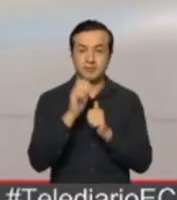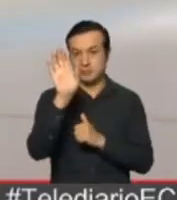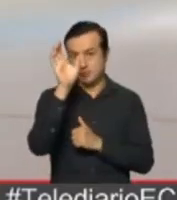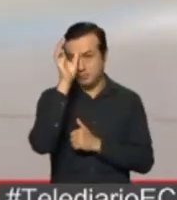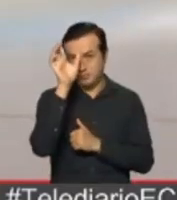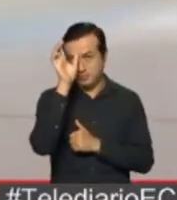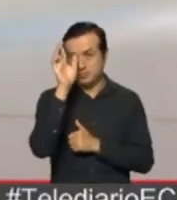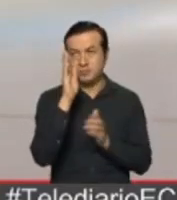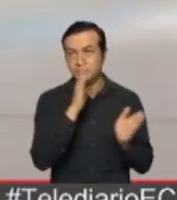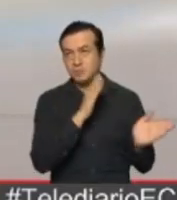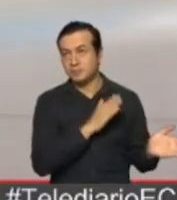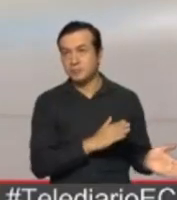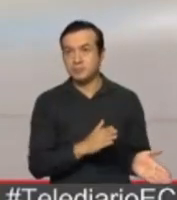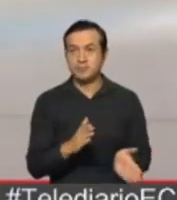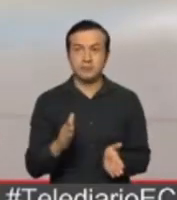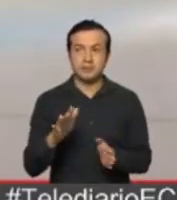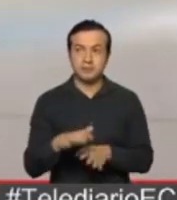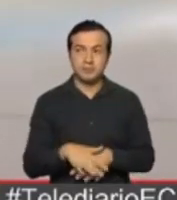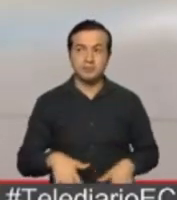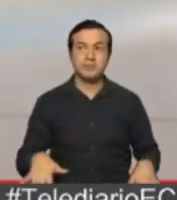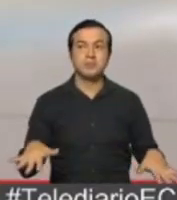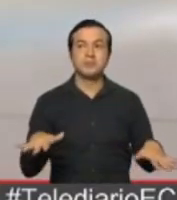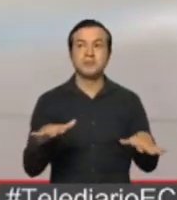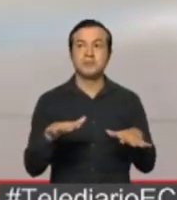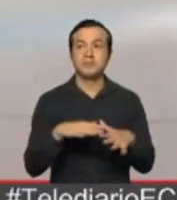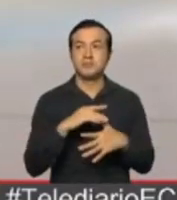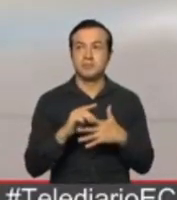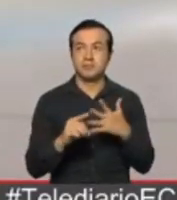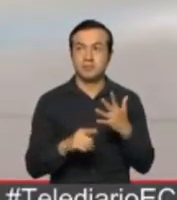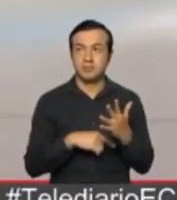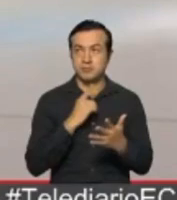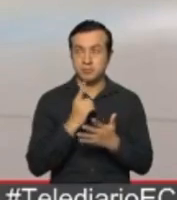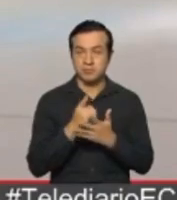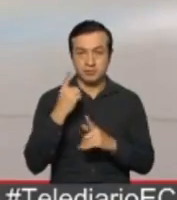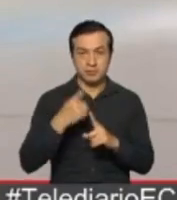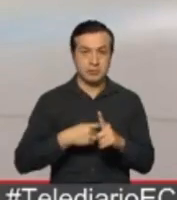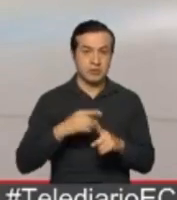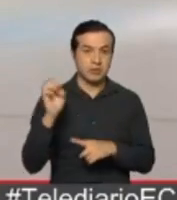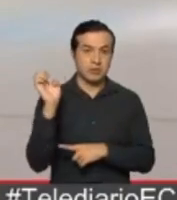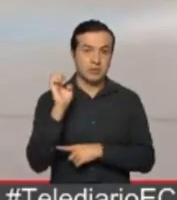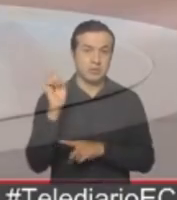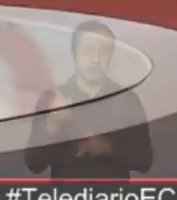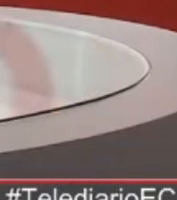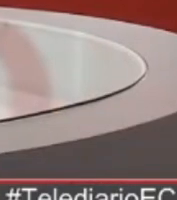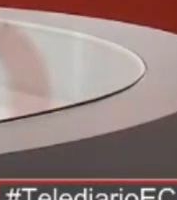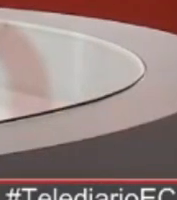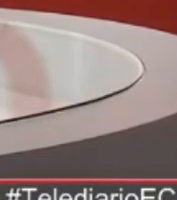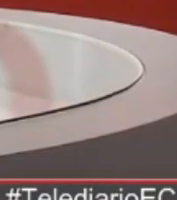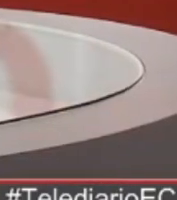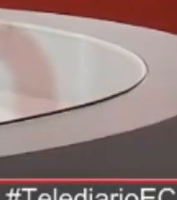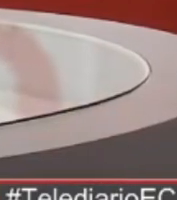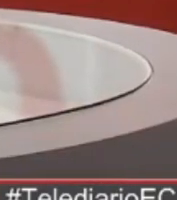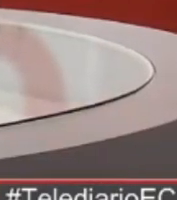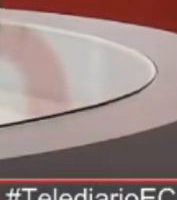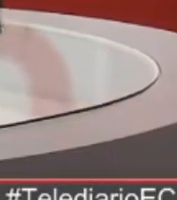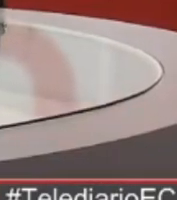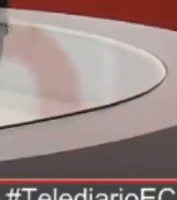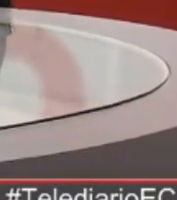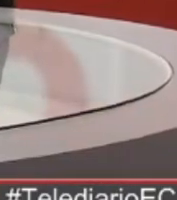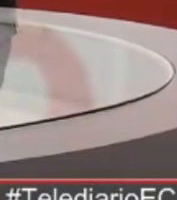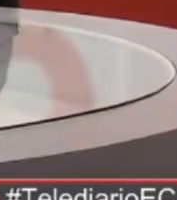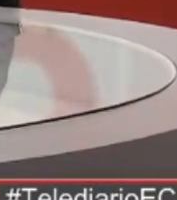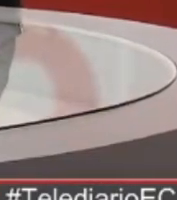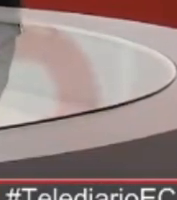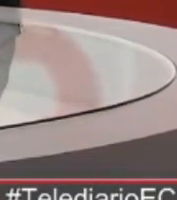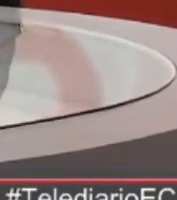obviamente a lo largo de todos estos a partir del mes de enero iniciamos ya y vamos hasta hasta el mes de marzo